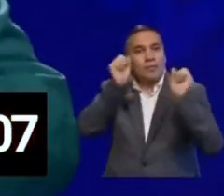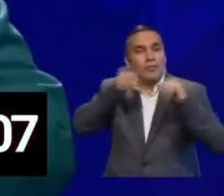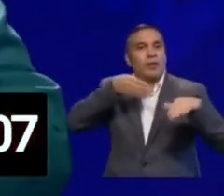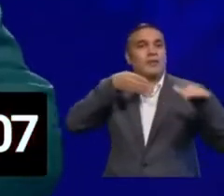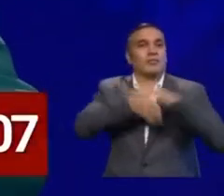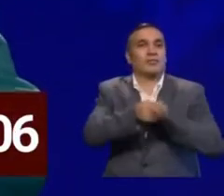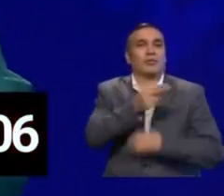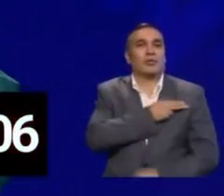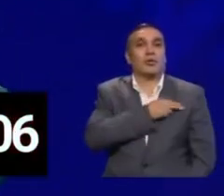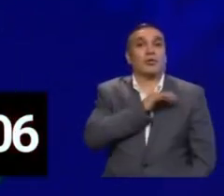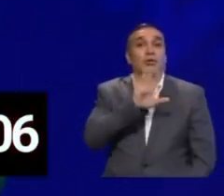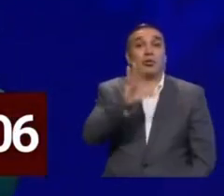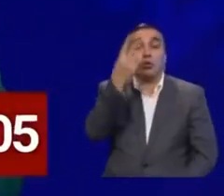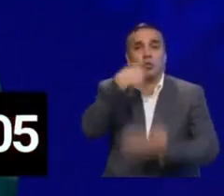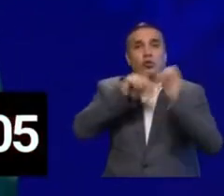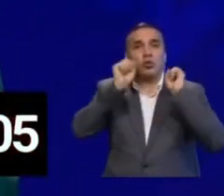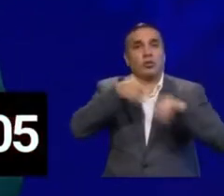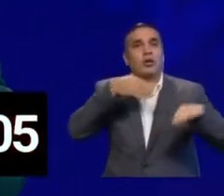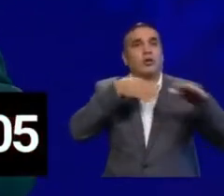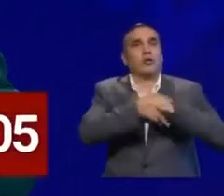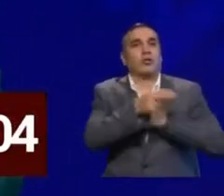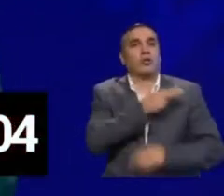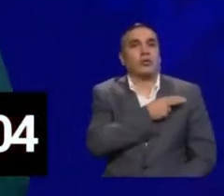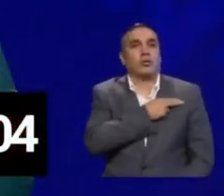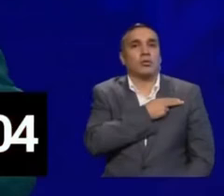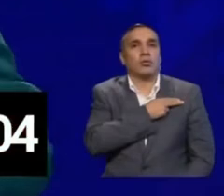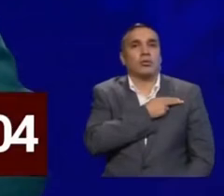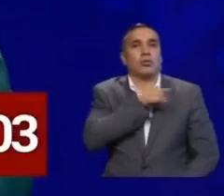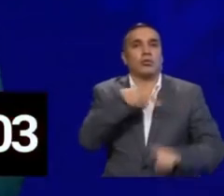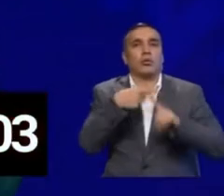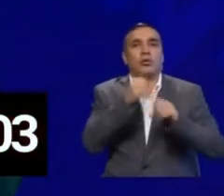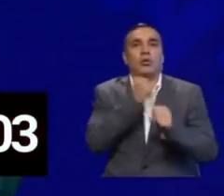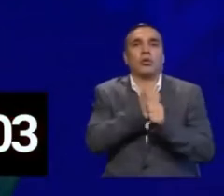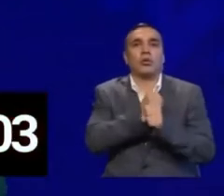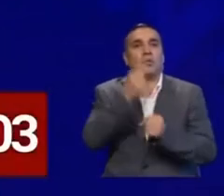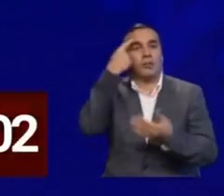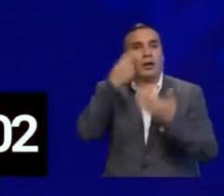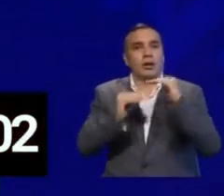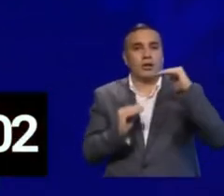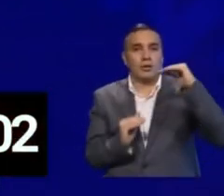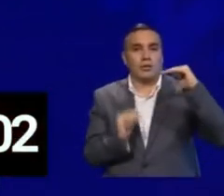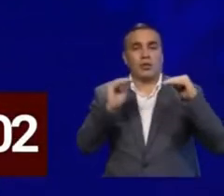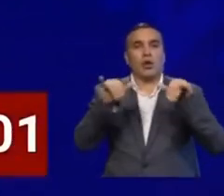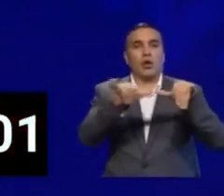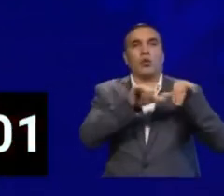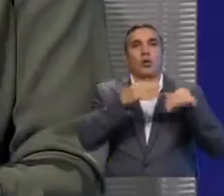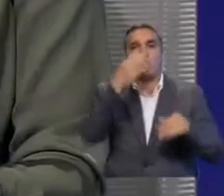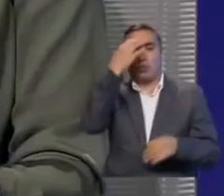para que sus hijos puedan ingresar a las universidades mientras trabajamos por la igualdad educativa.